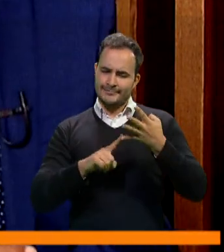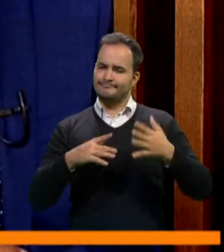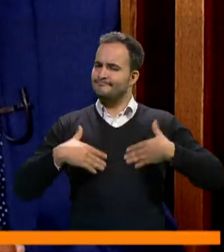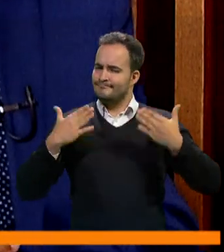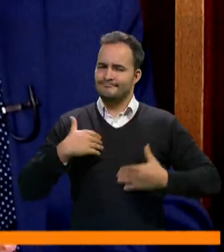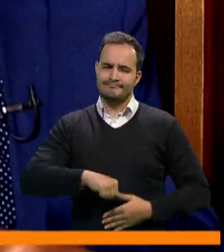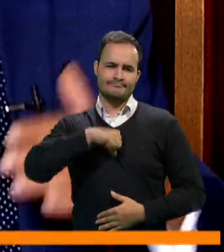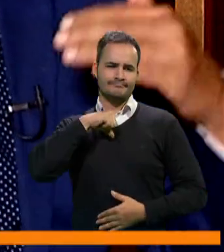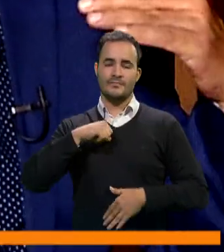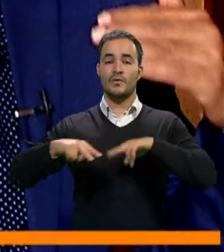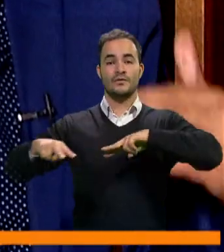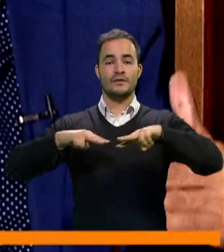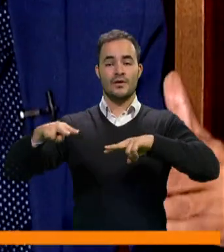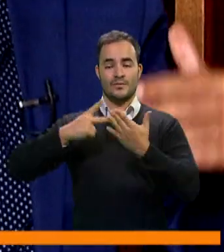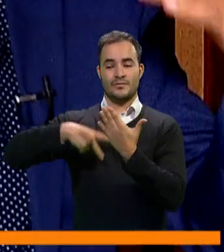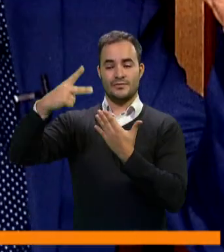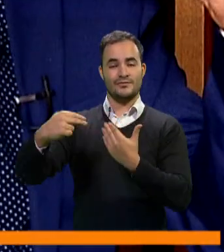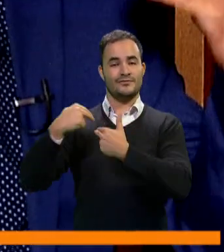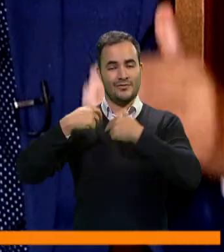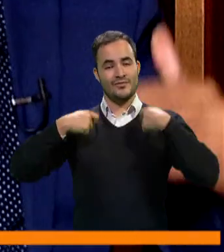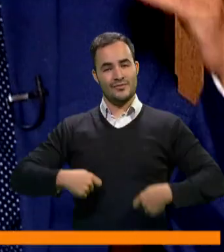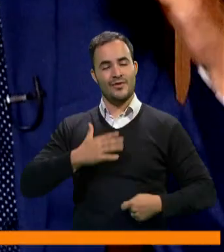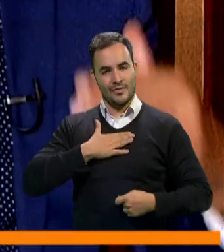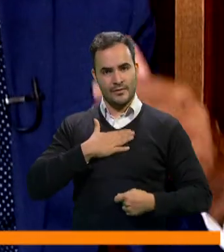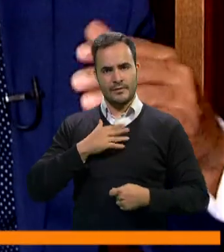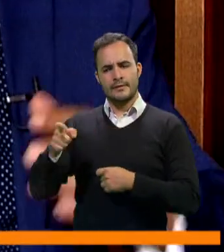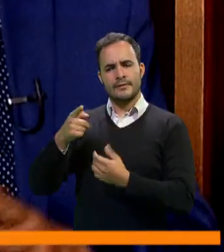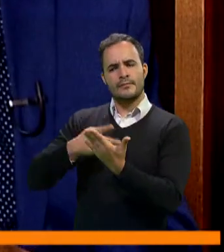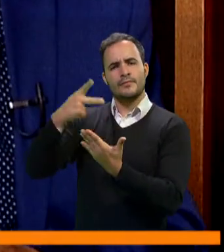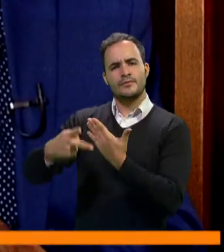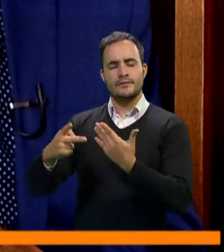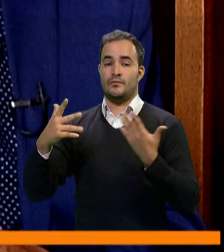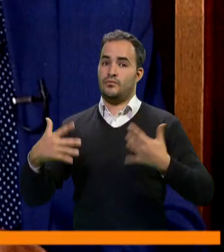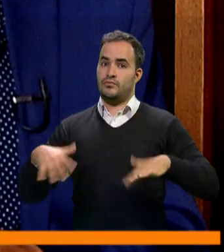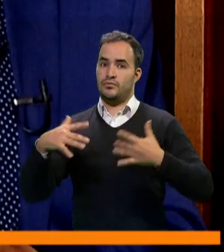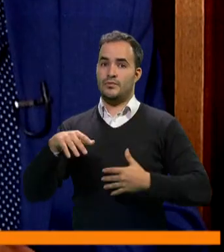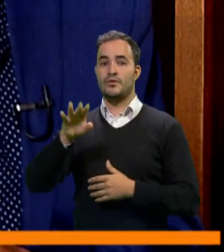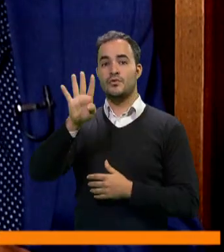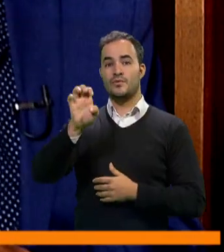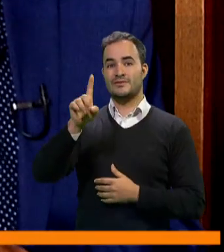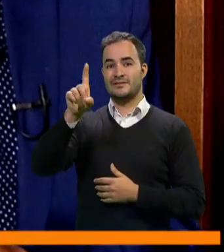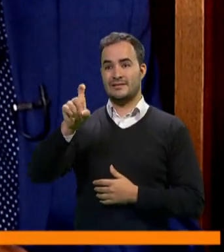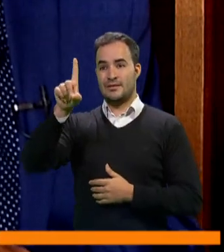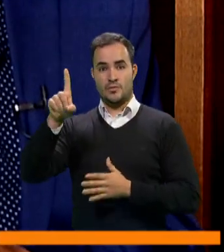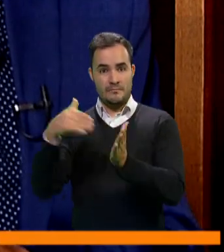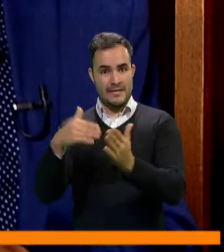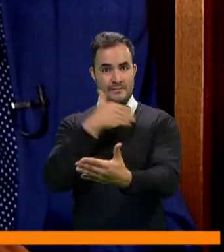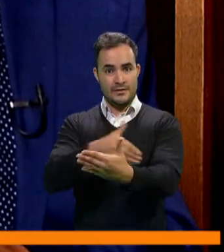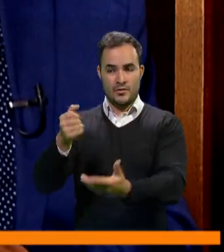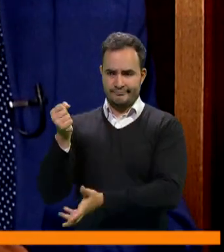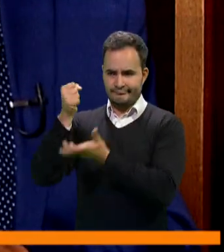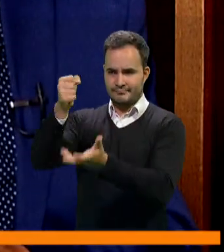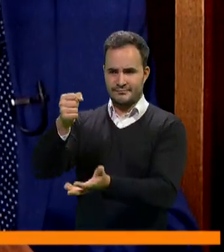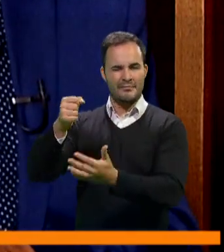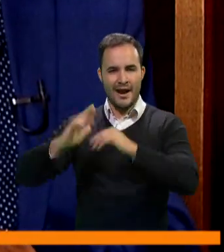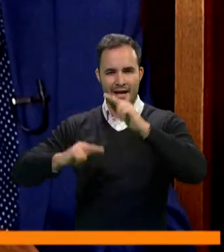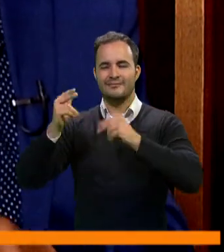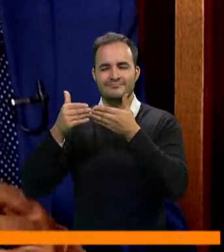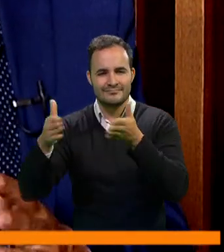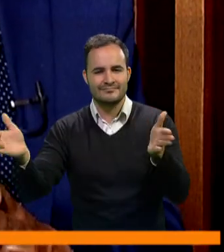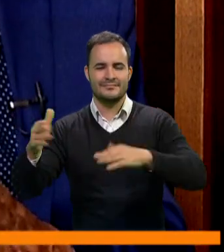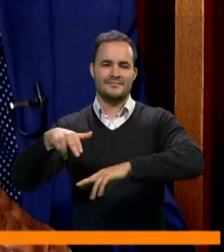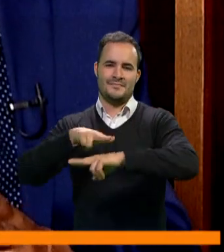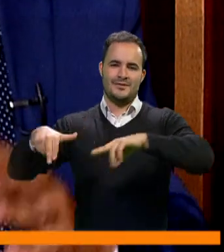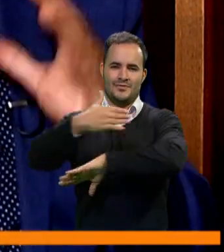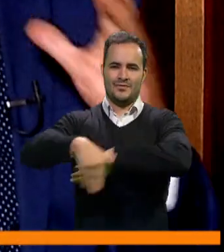soy orgulloso de haber sido el coordinador del proyecto de acuerdo que le da 961 mil millones de pesos al